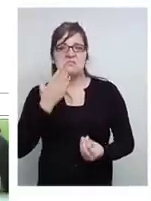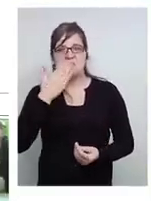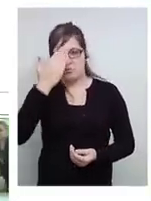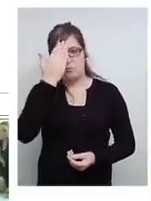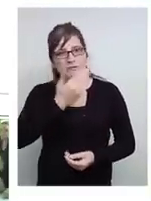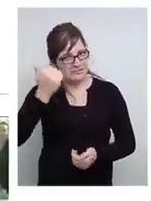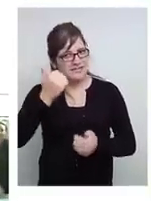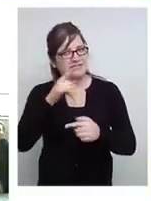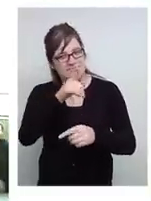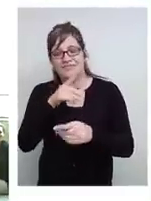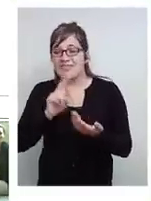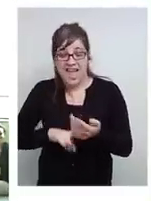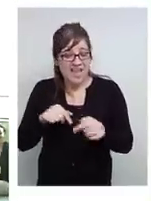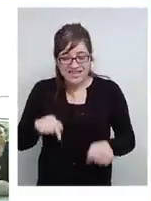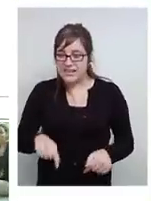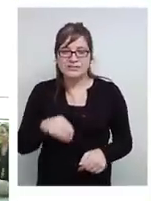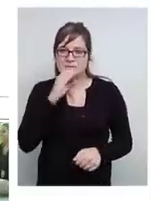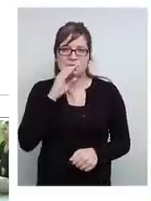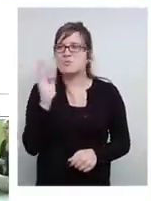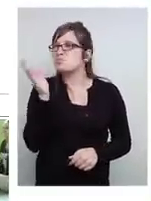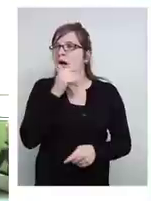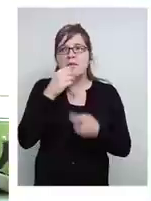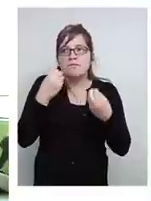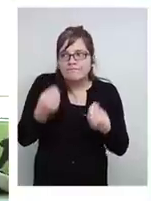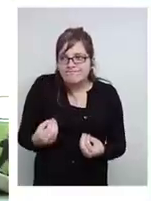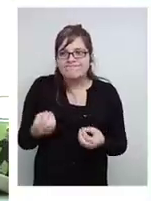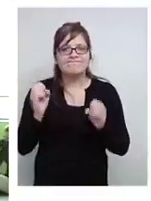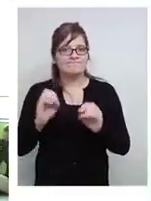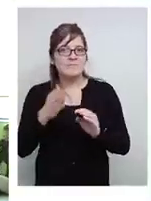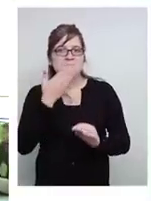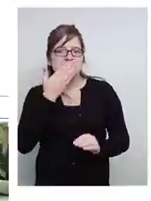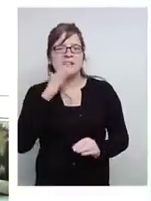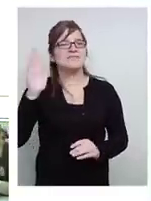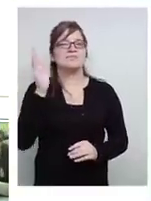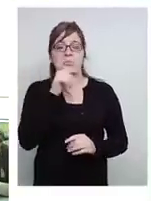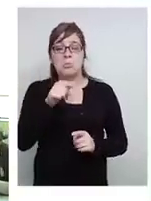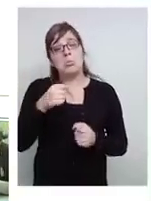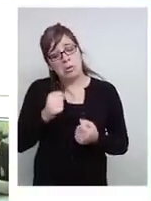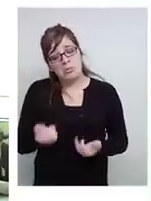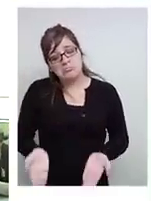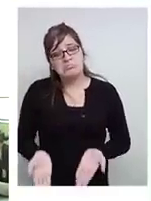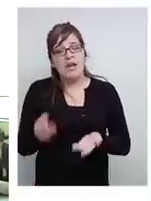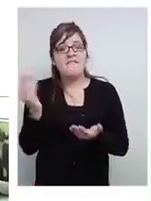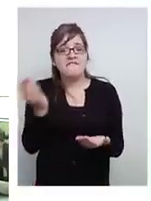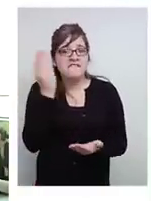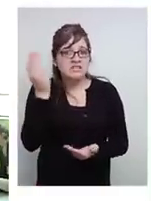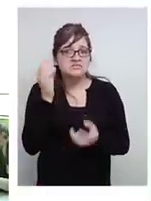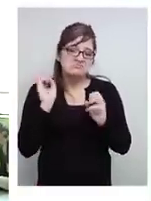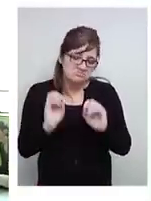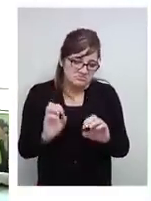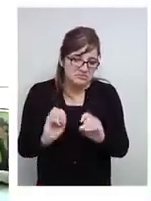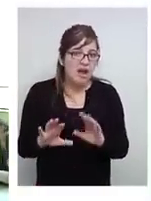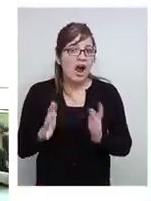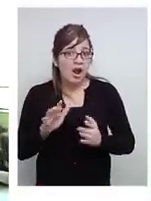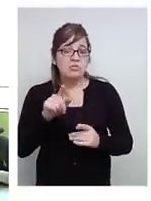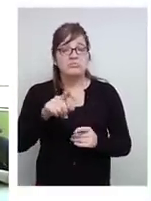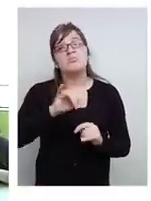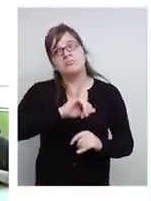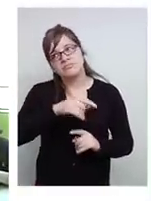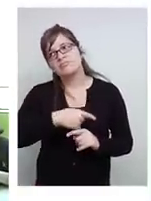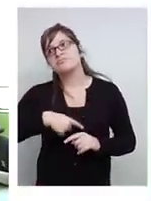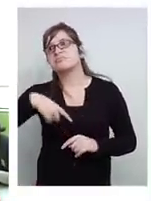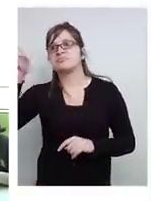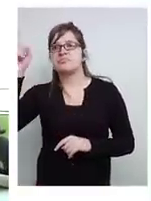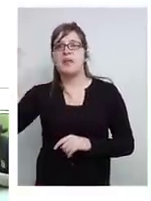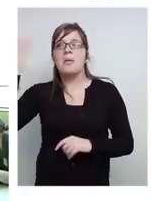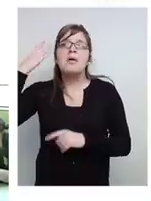pero que ella no me podía ayudar a ser profesional. Entonces, que ella me podía impulsar y enseñarme las cosas